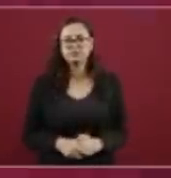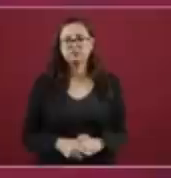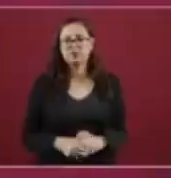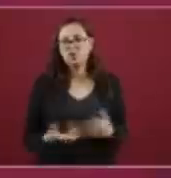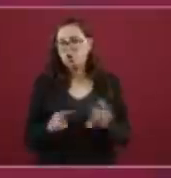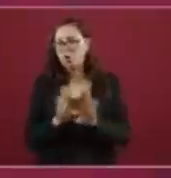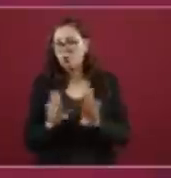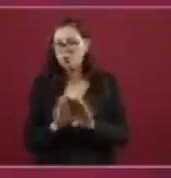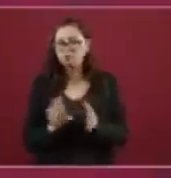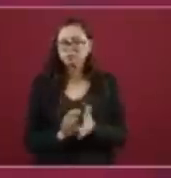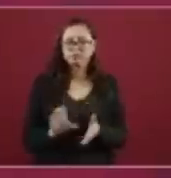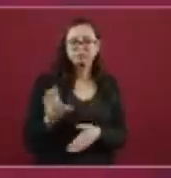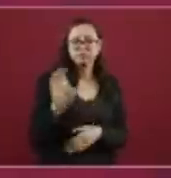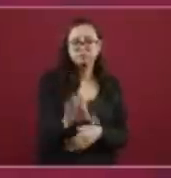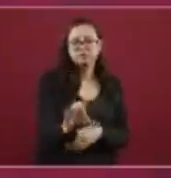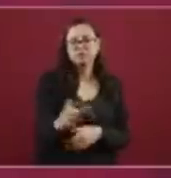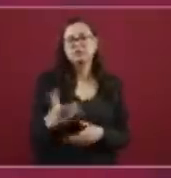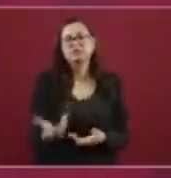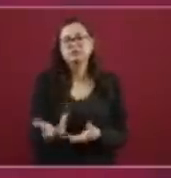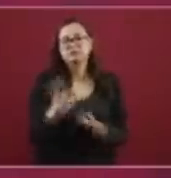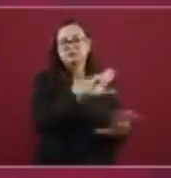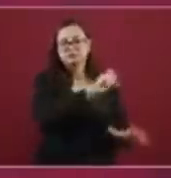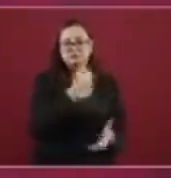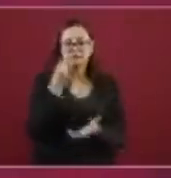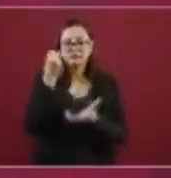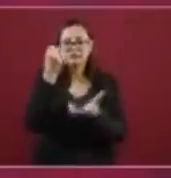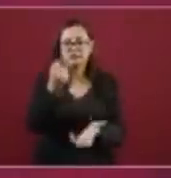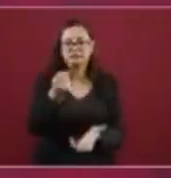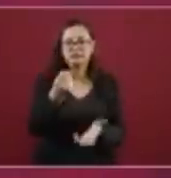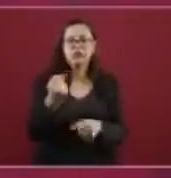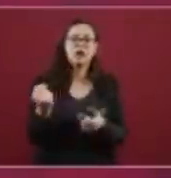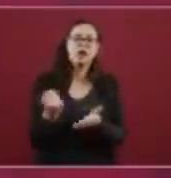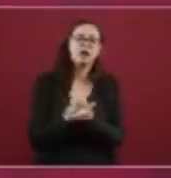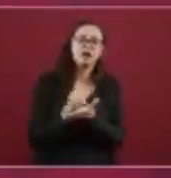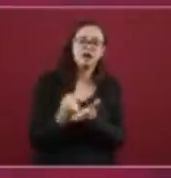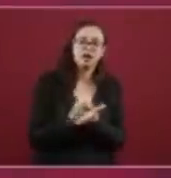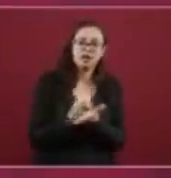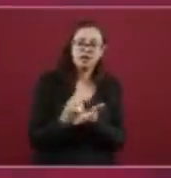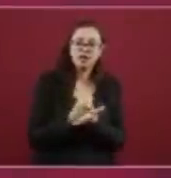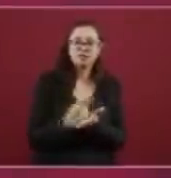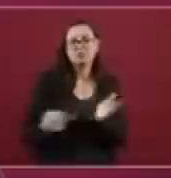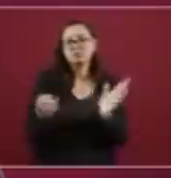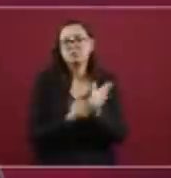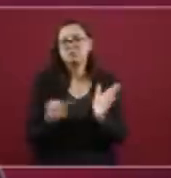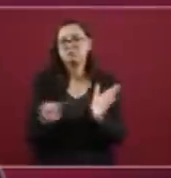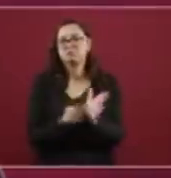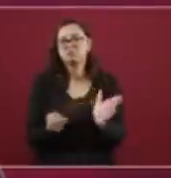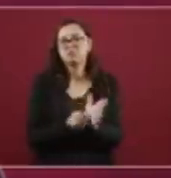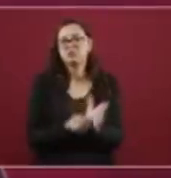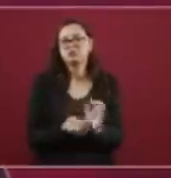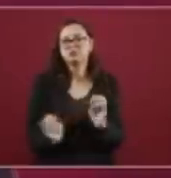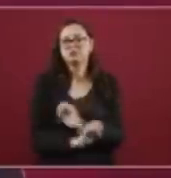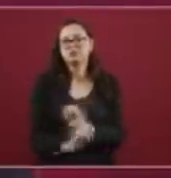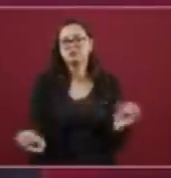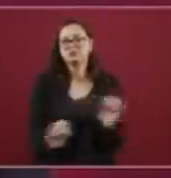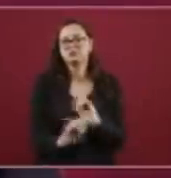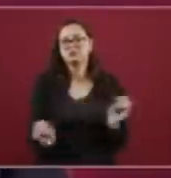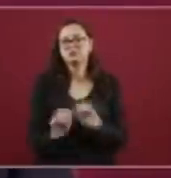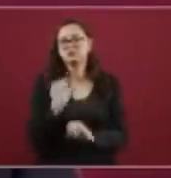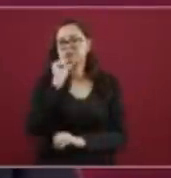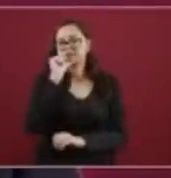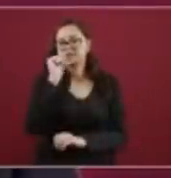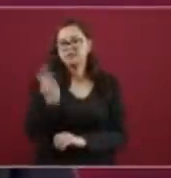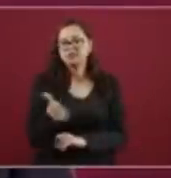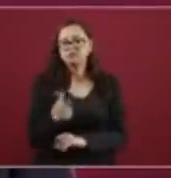contemplando es de que se entregue como créditos sin interés, para que los que tengan